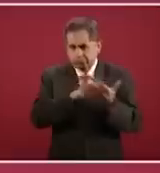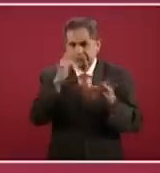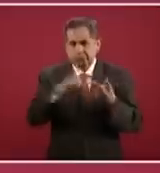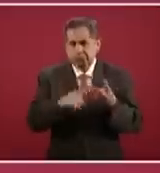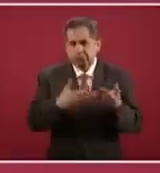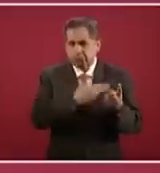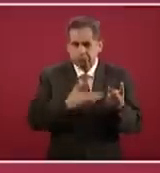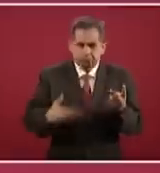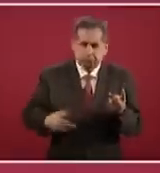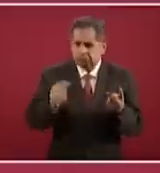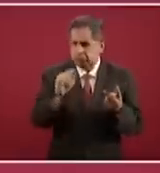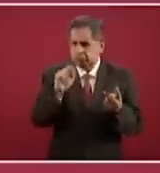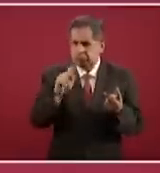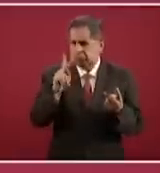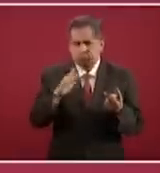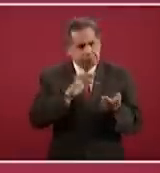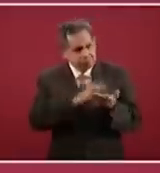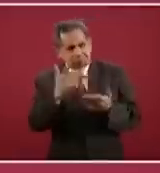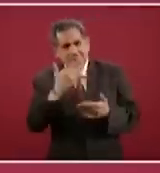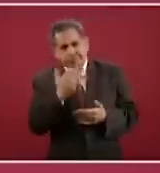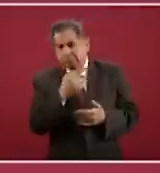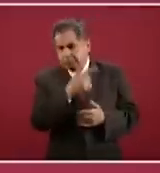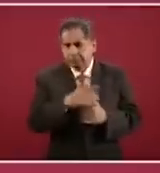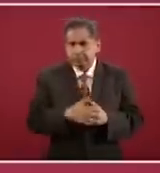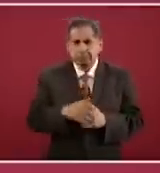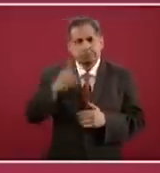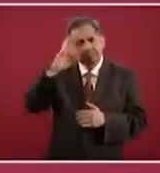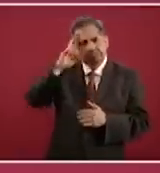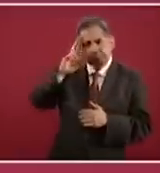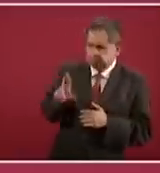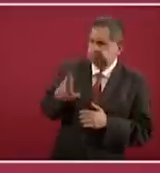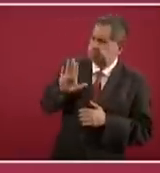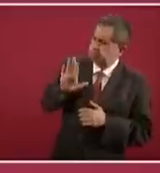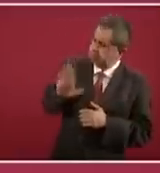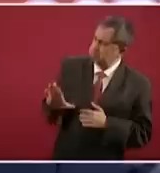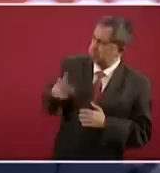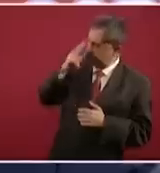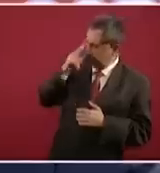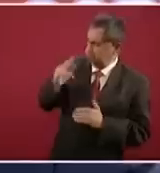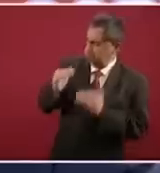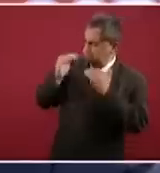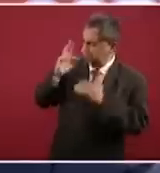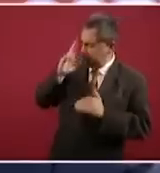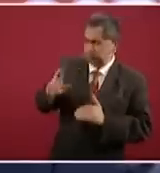al presidente Donald Trump, que respetó